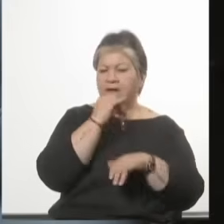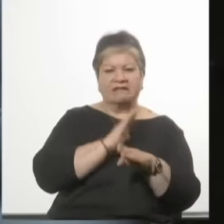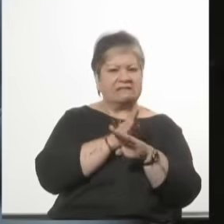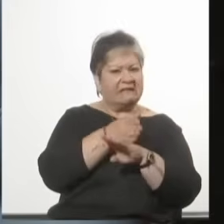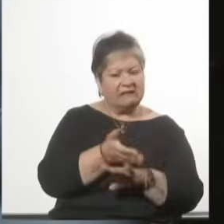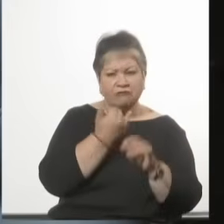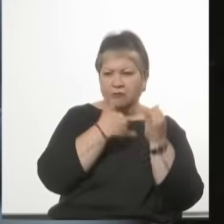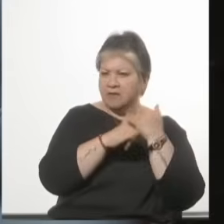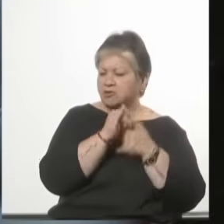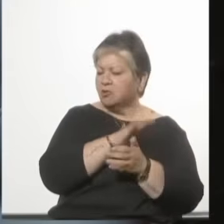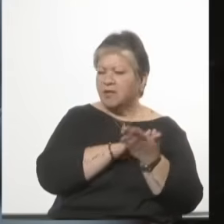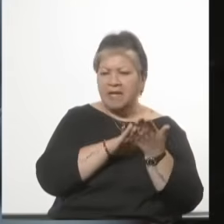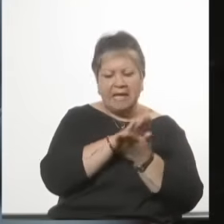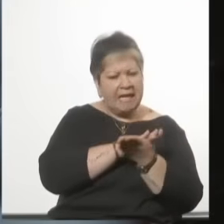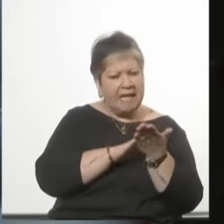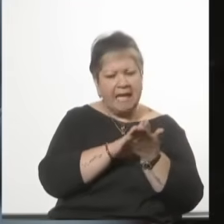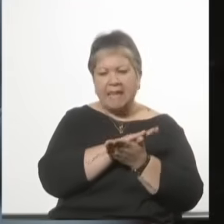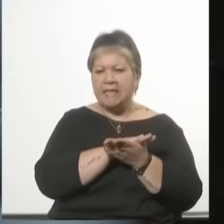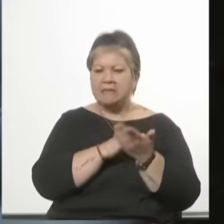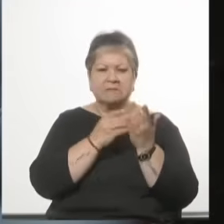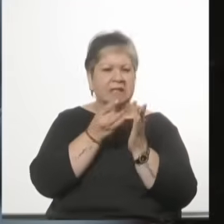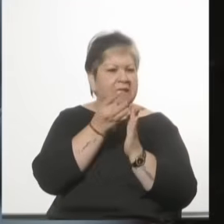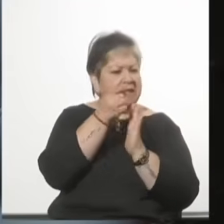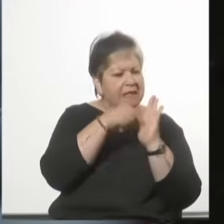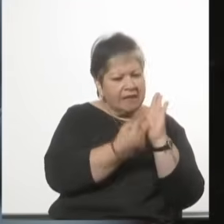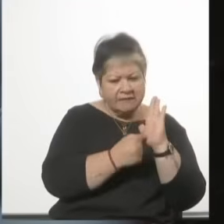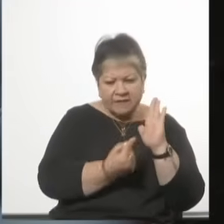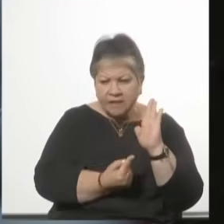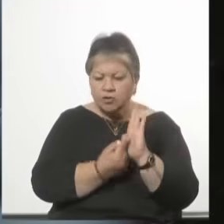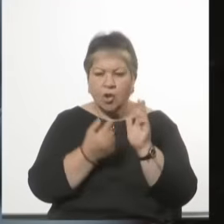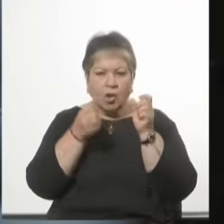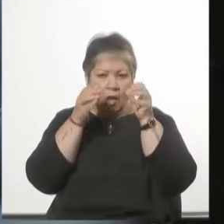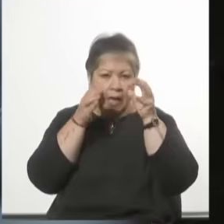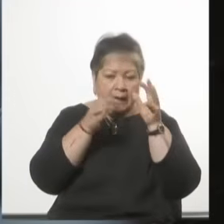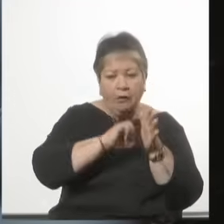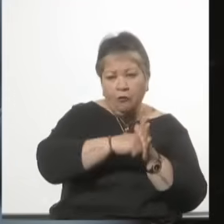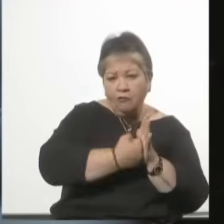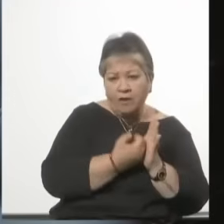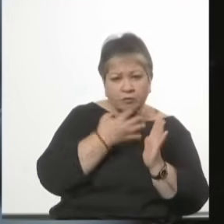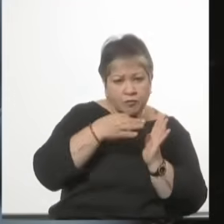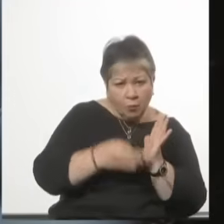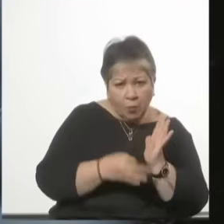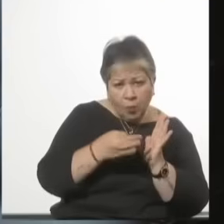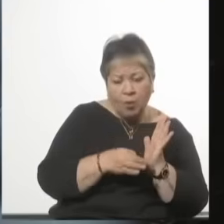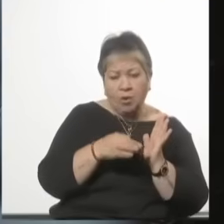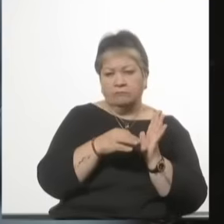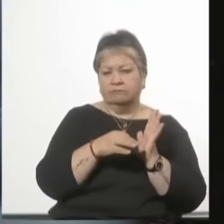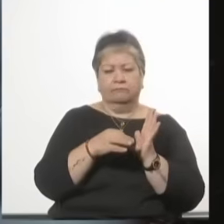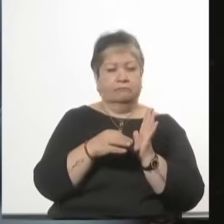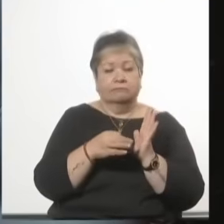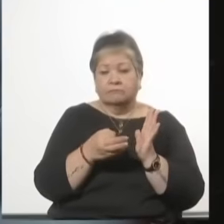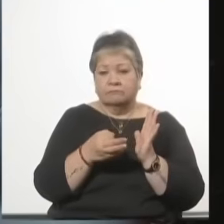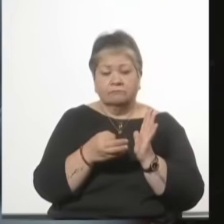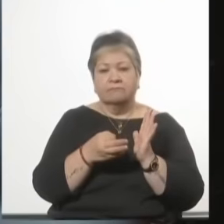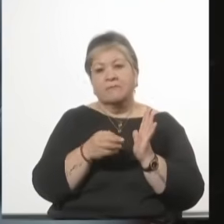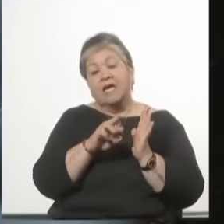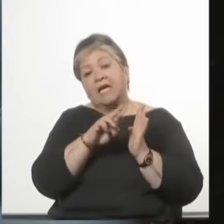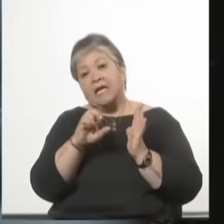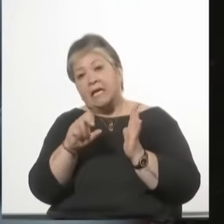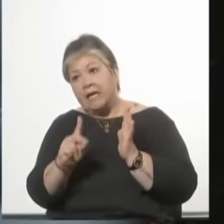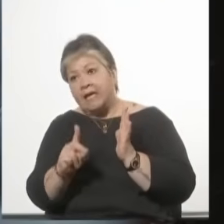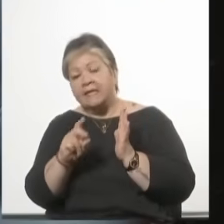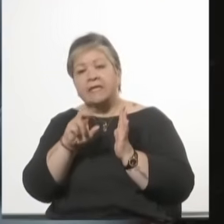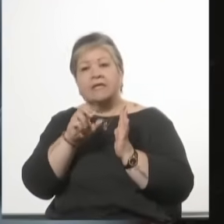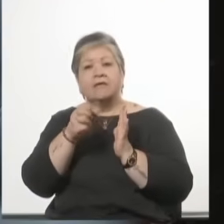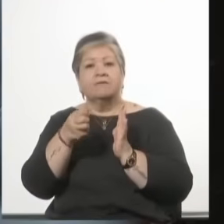información financiera ni calificación de riesgo y si dicha entidad puede emitir este tipo de pólizas. En cuanto a RedBridge, que